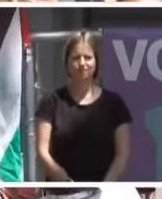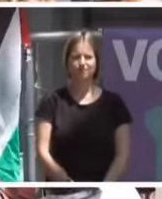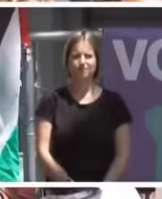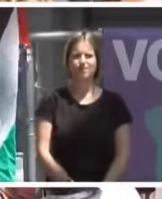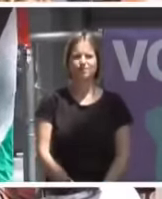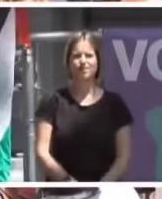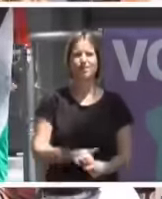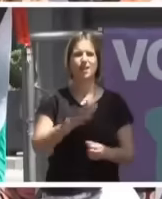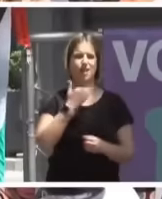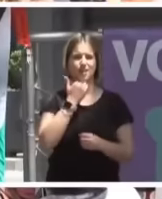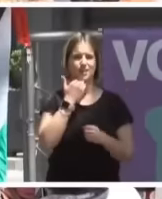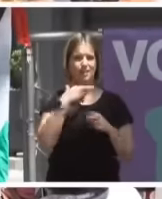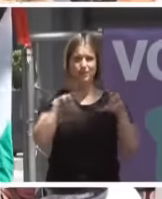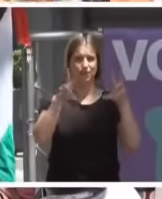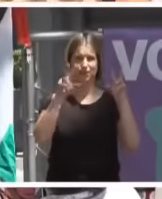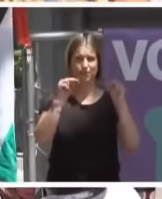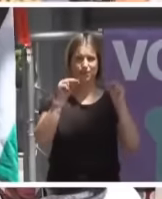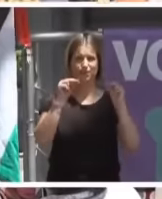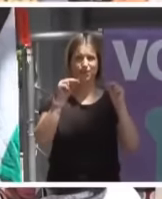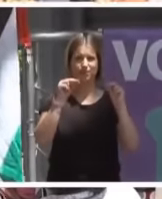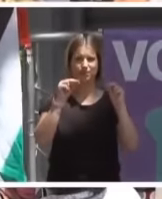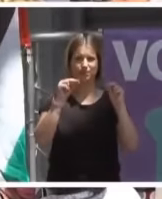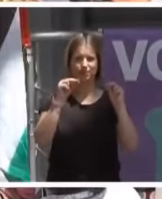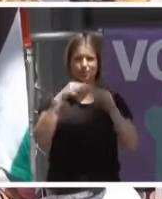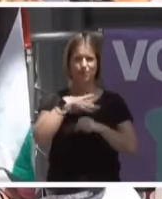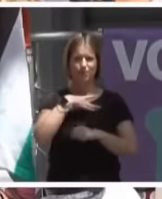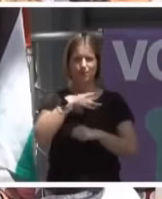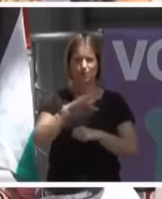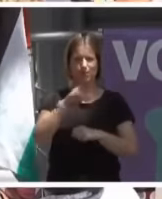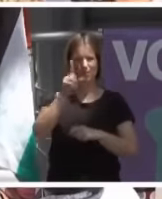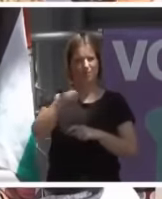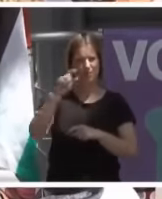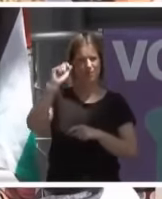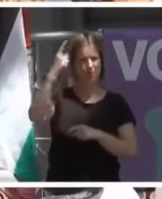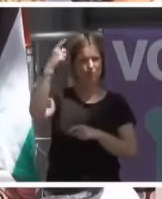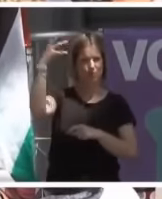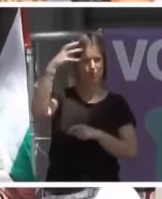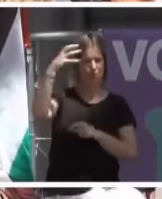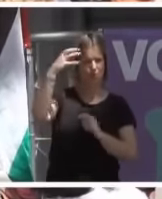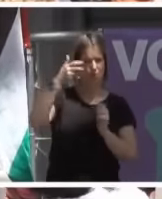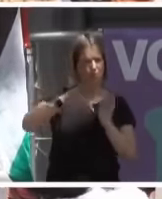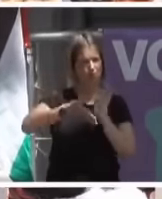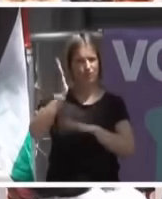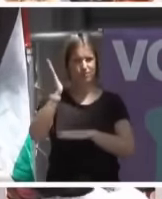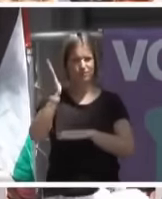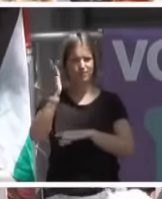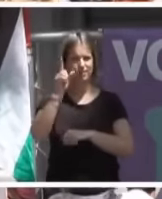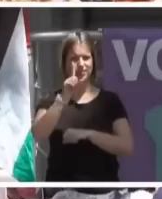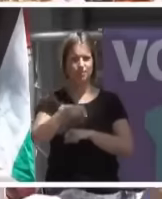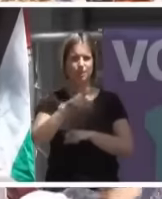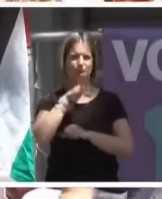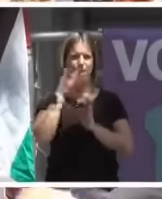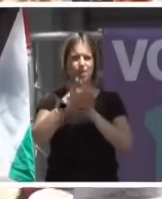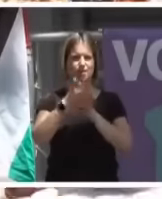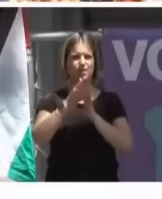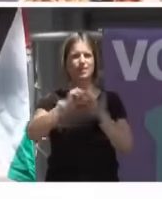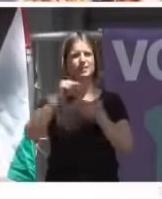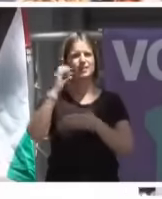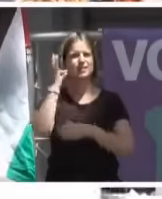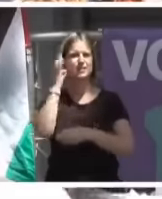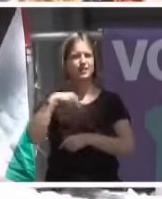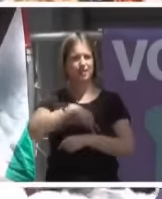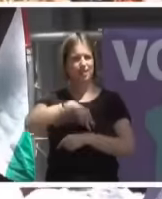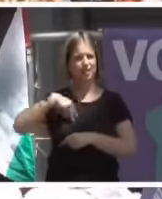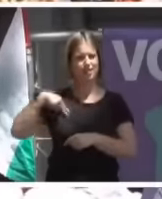Y ya para terminar y poder liberaros también del sol, va a hablar nuestra secretaria general, quien